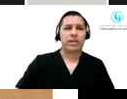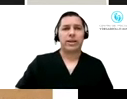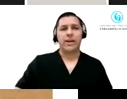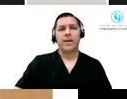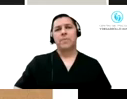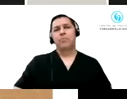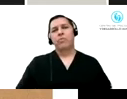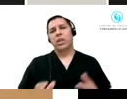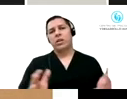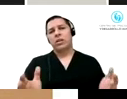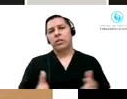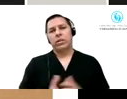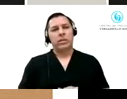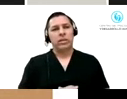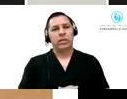cuidado y crianza.